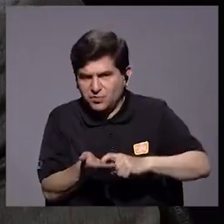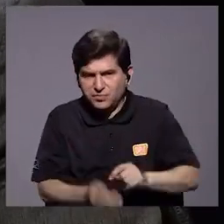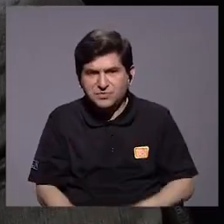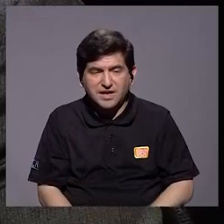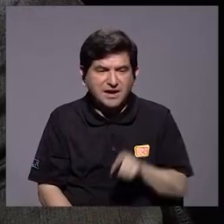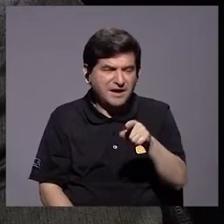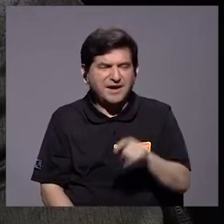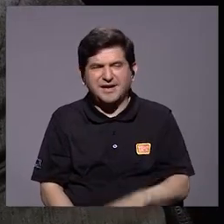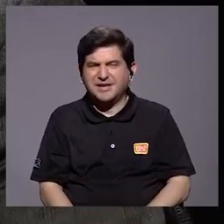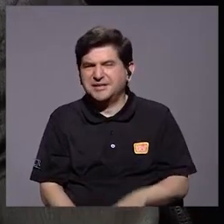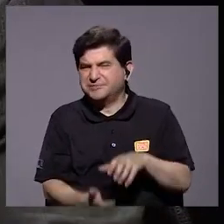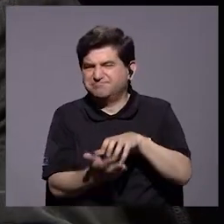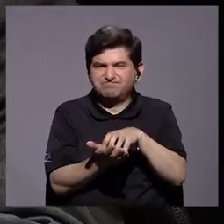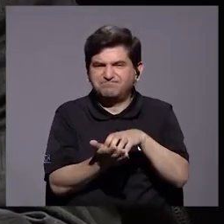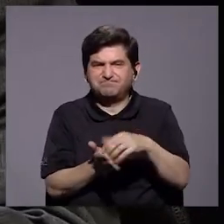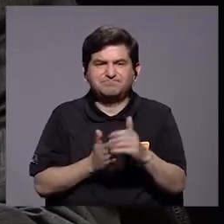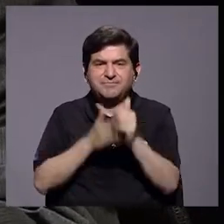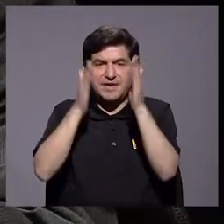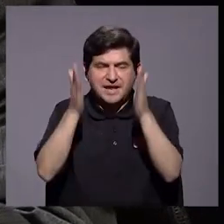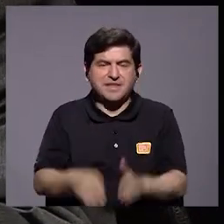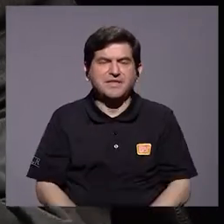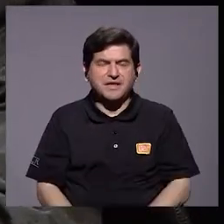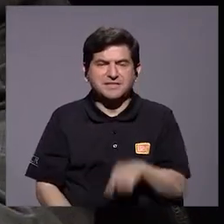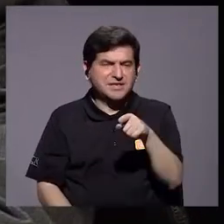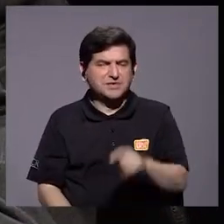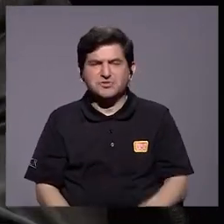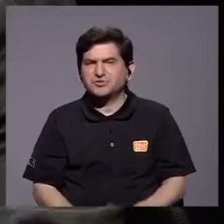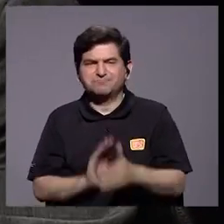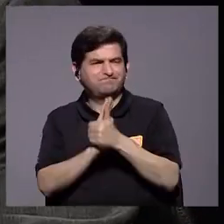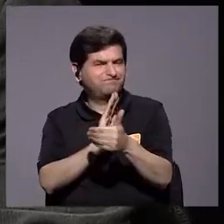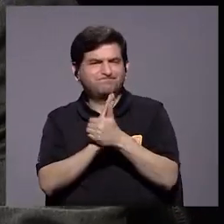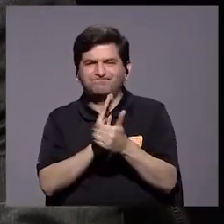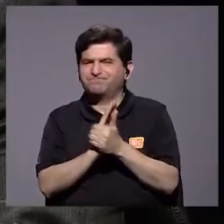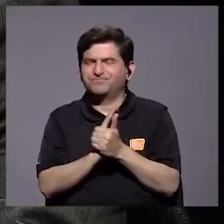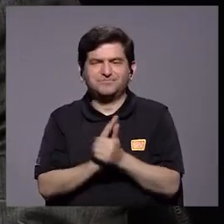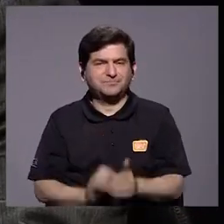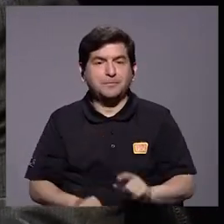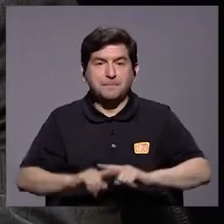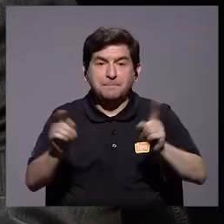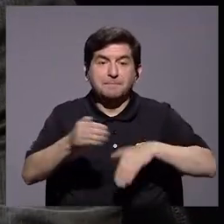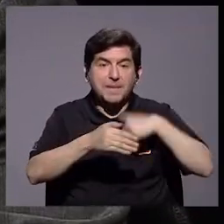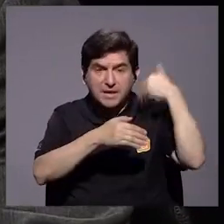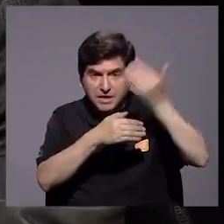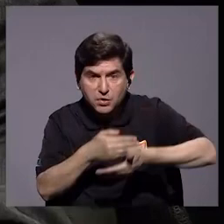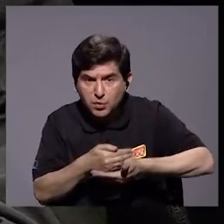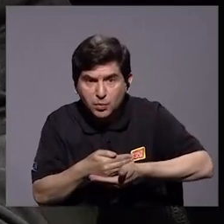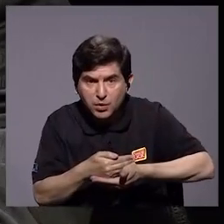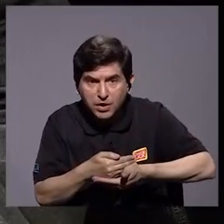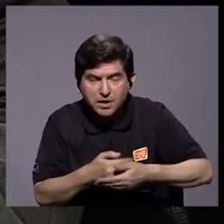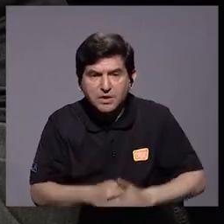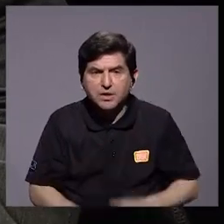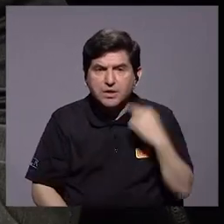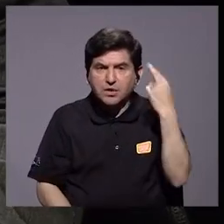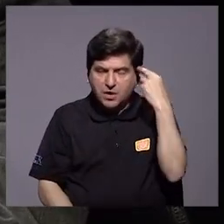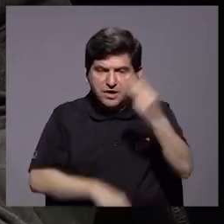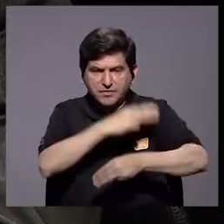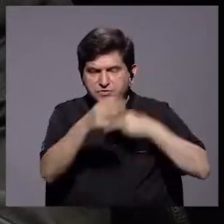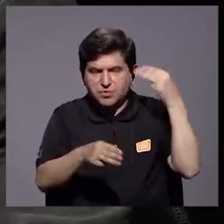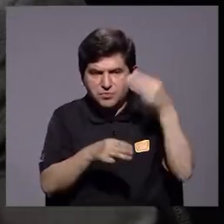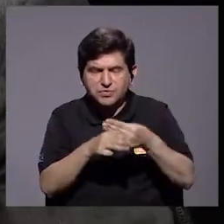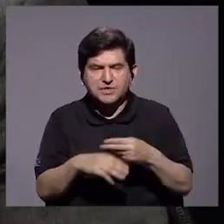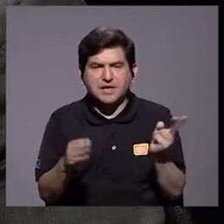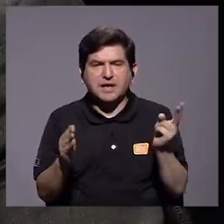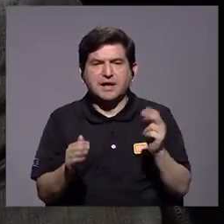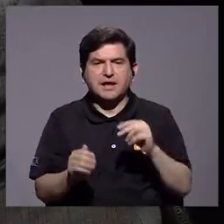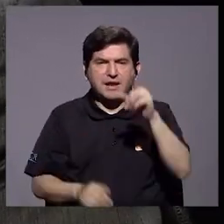ahí se cuestionó a los dirigentes por incapacidad pero después de eso el mundial